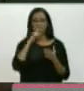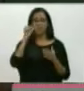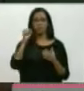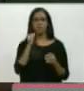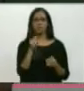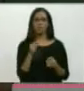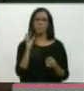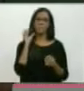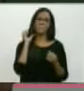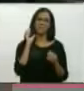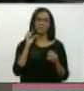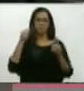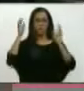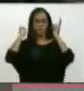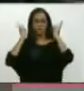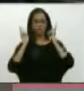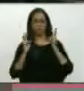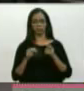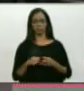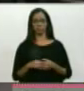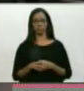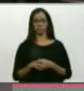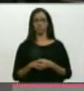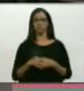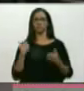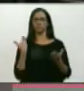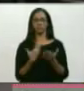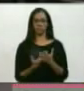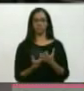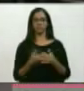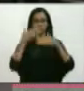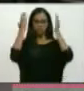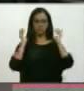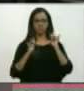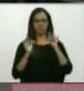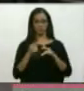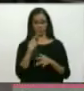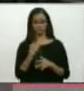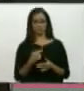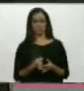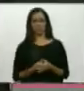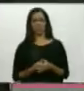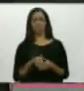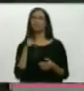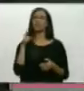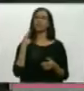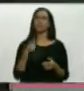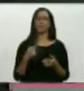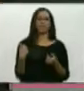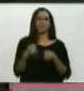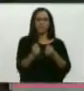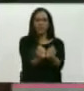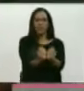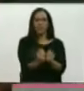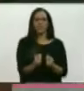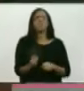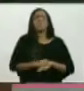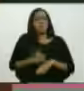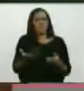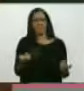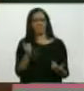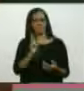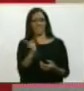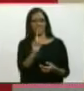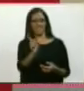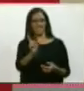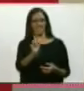va? ¿Ah? Es que hasta el mismo señor Almugre lo dijo. Es que, no, ustedes tienen que entregarla, ¿no? No, eso no es así.